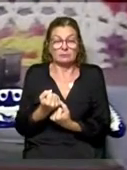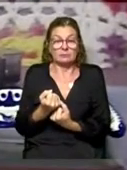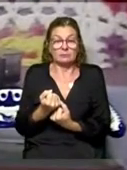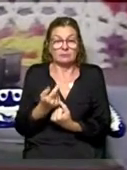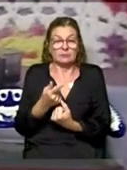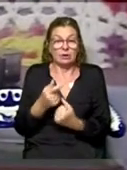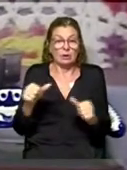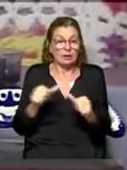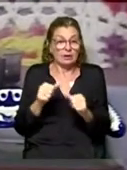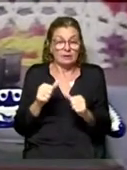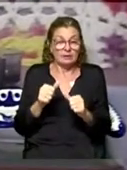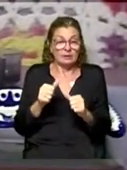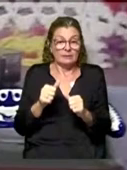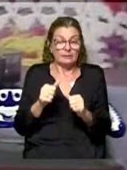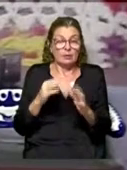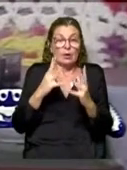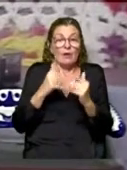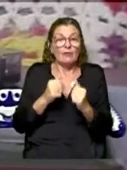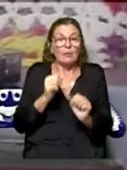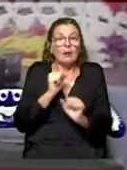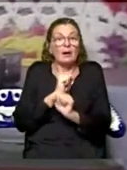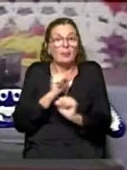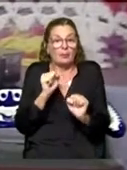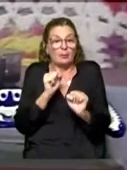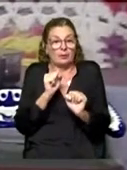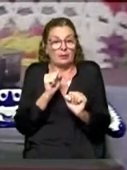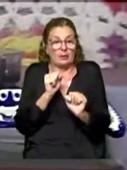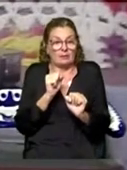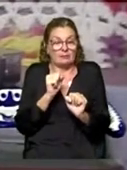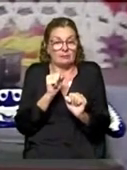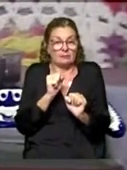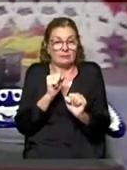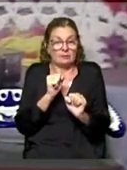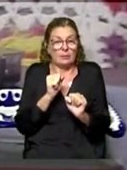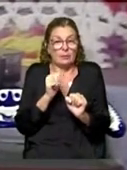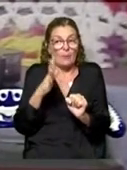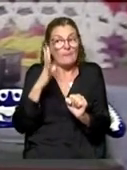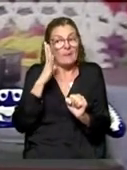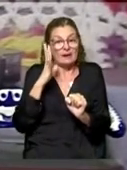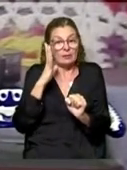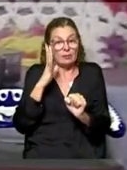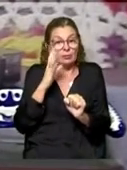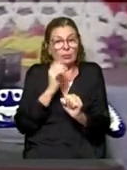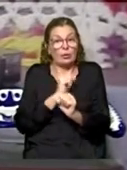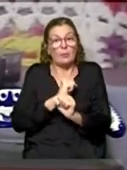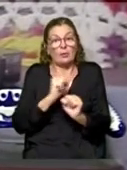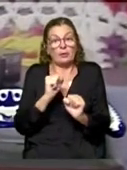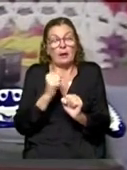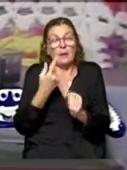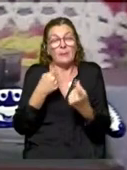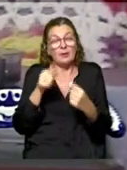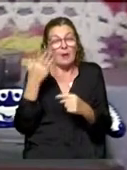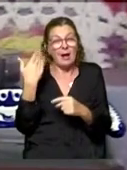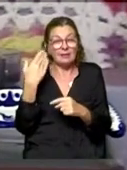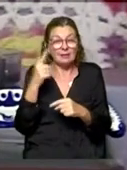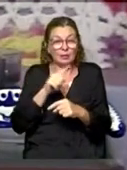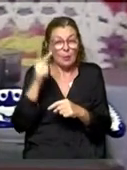hice. De la forma que pude, con el riesgo que podía correr. Pero en ese momento